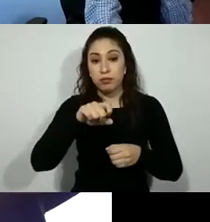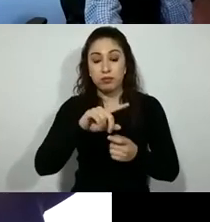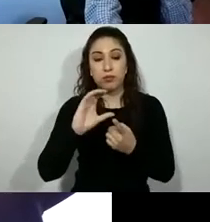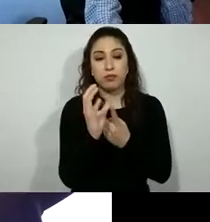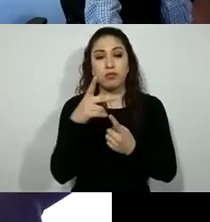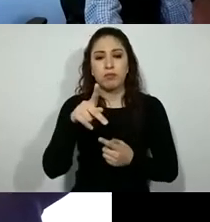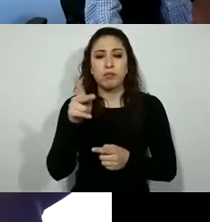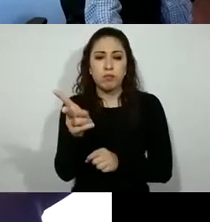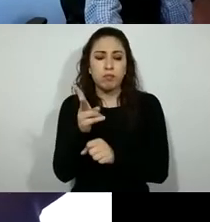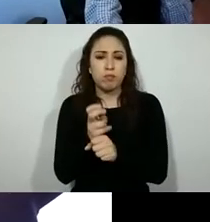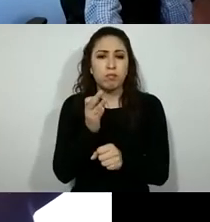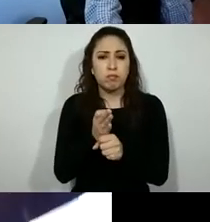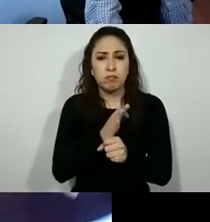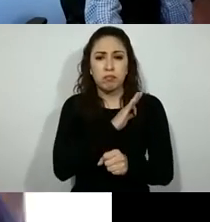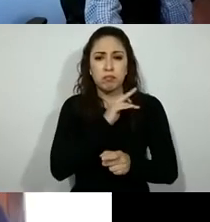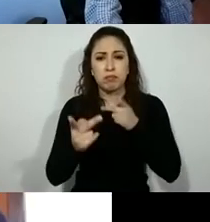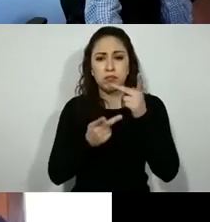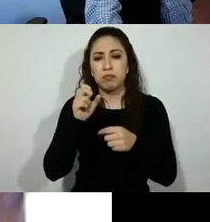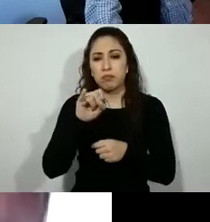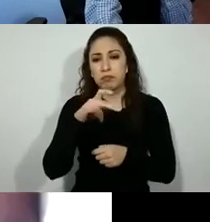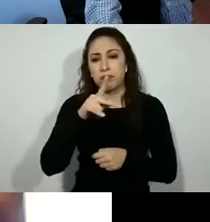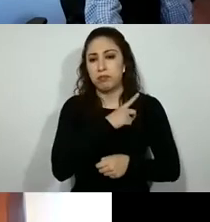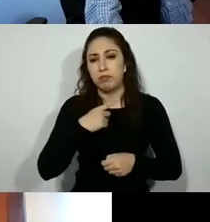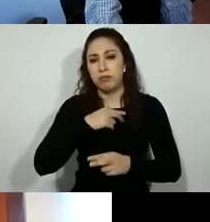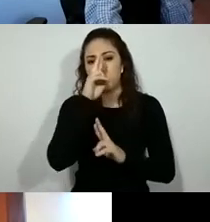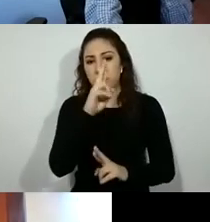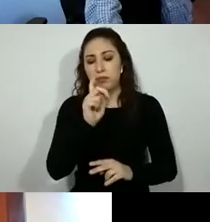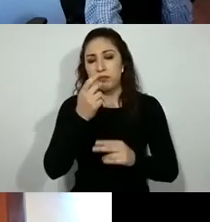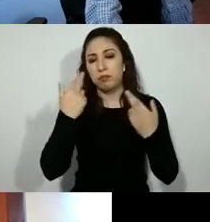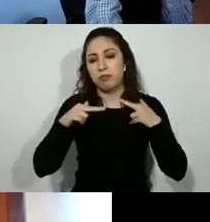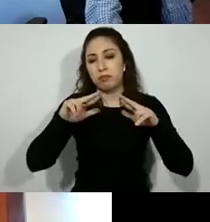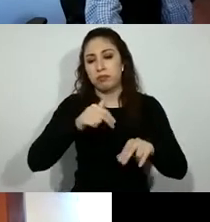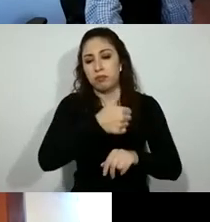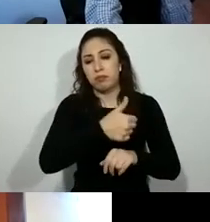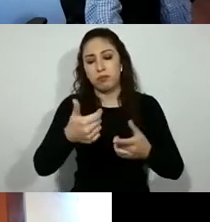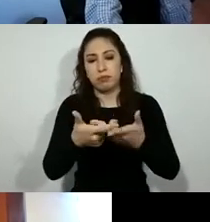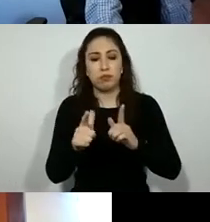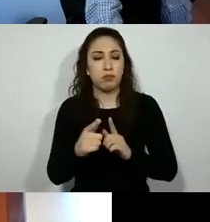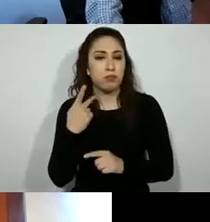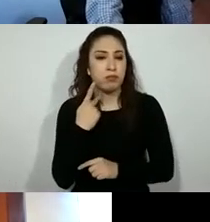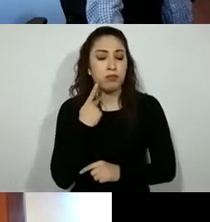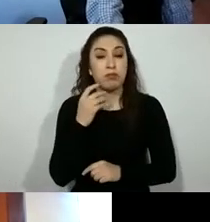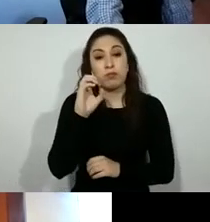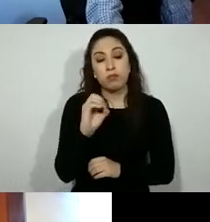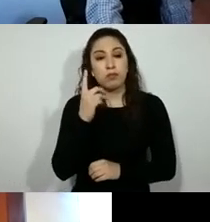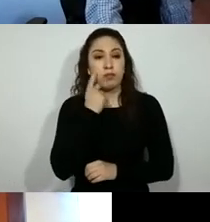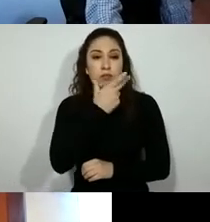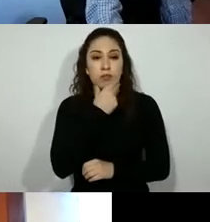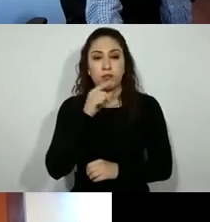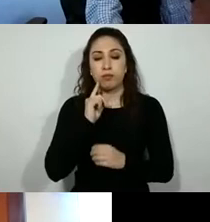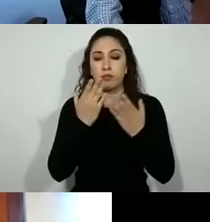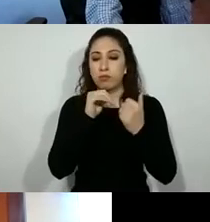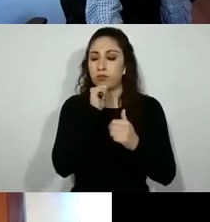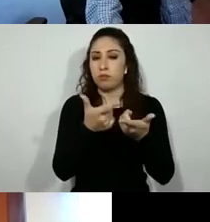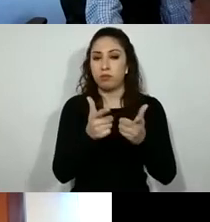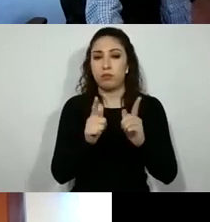de las intervenciones a que tenga derecho su respectivo grupo o asociación parlamentaria, o bien en el turno de las diputadas y diputados sin partido, en